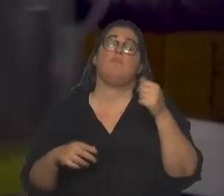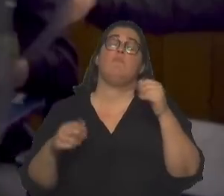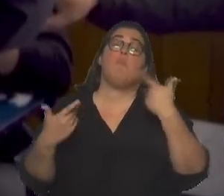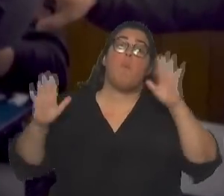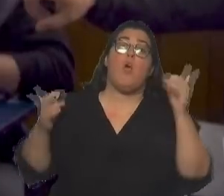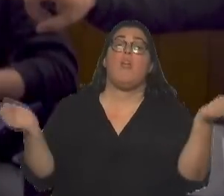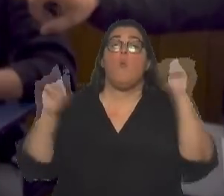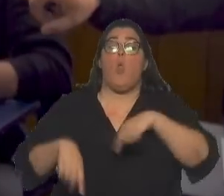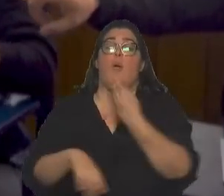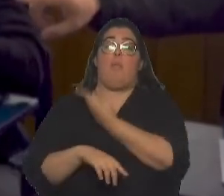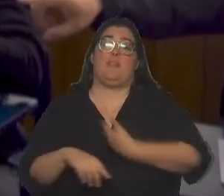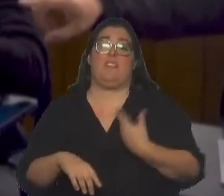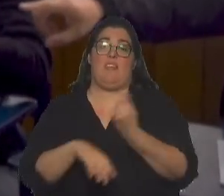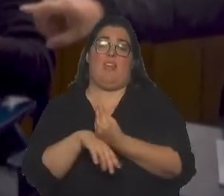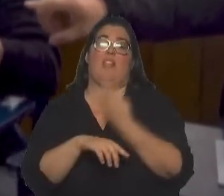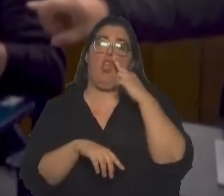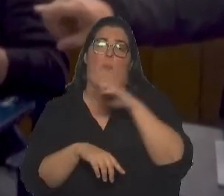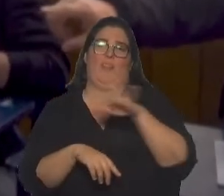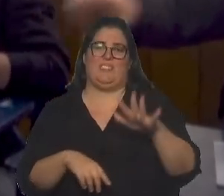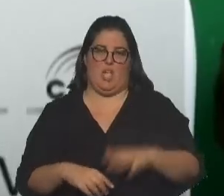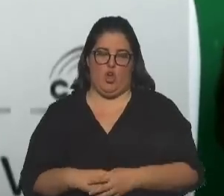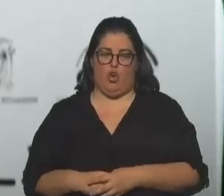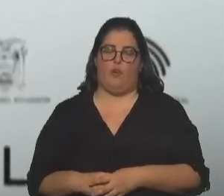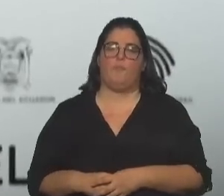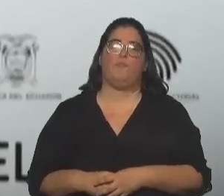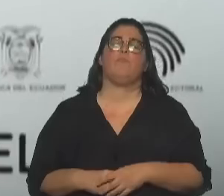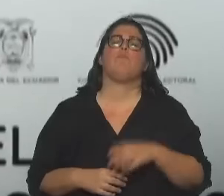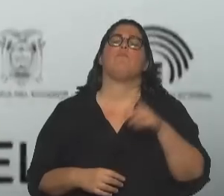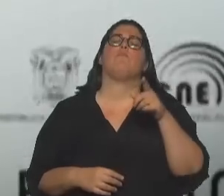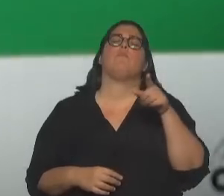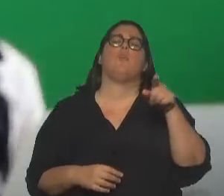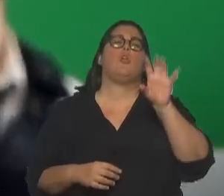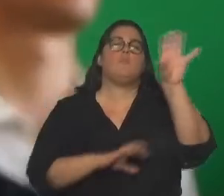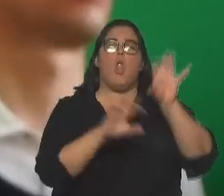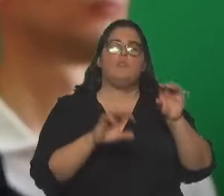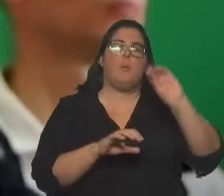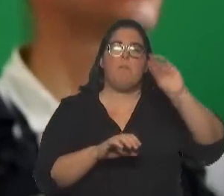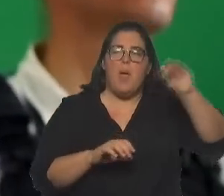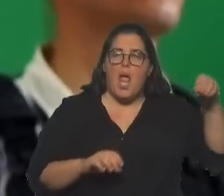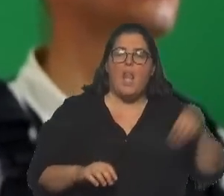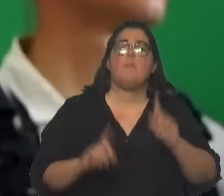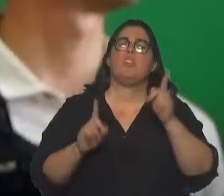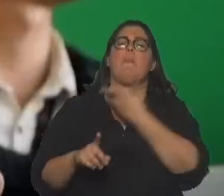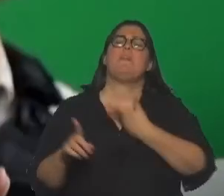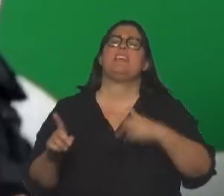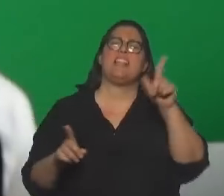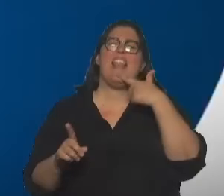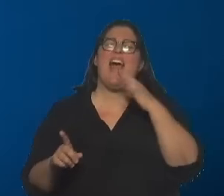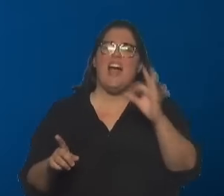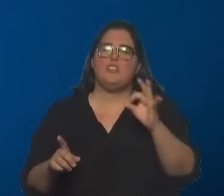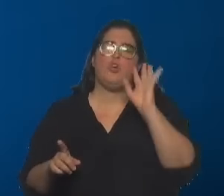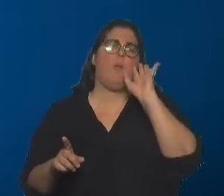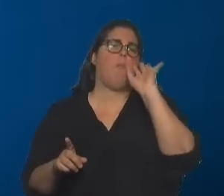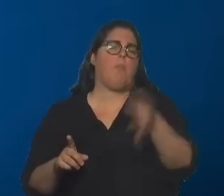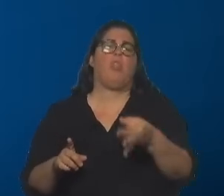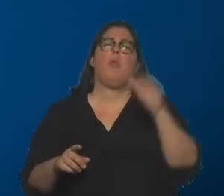en 2025. Pero además de perder en el plano territorial, la gran derrota del presidente Lasso se refleja en el no